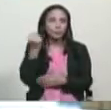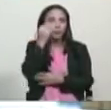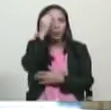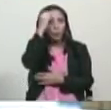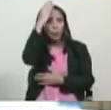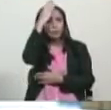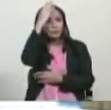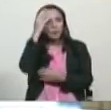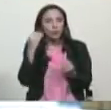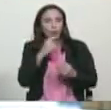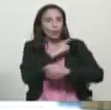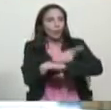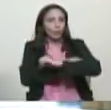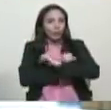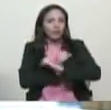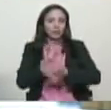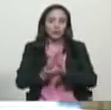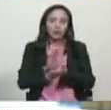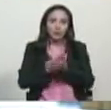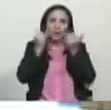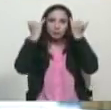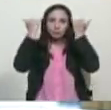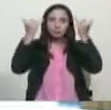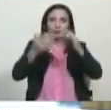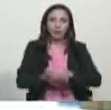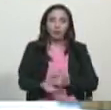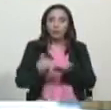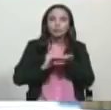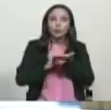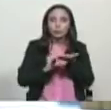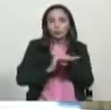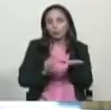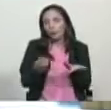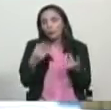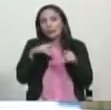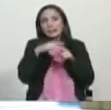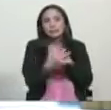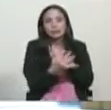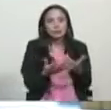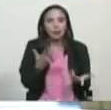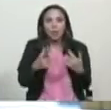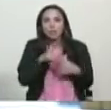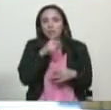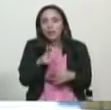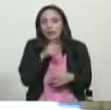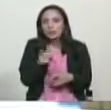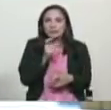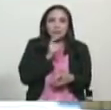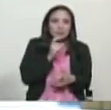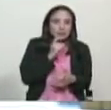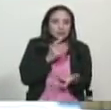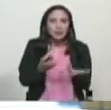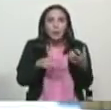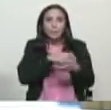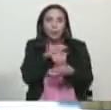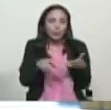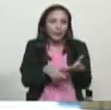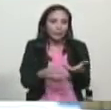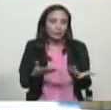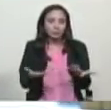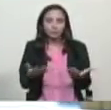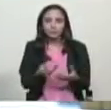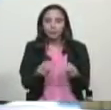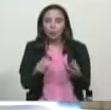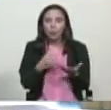la fuerza, la inteligencia, las soluciones. A veces cosas que uno no encuentra en momentos de normalidad,